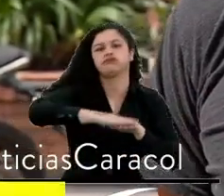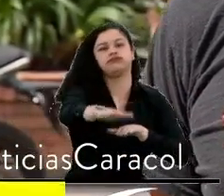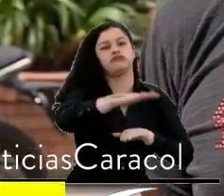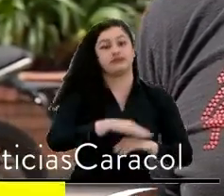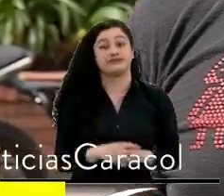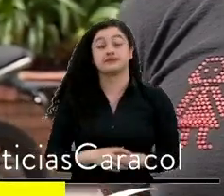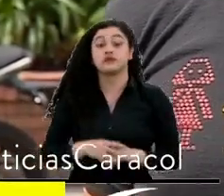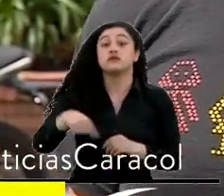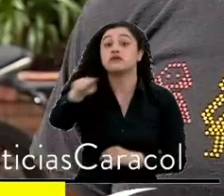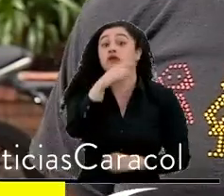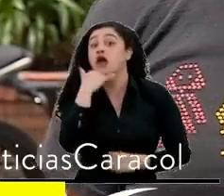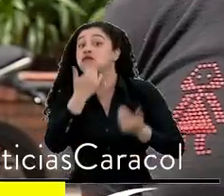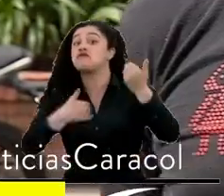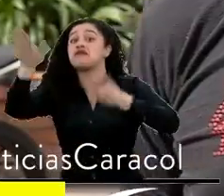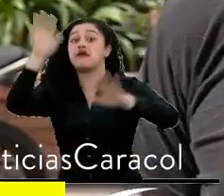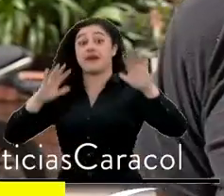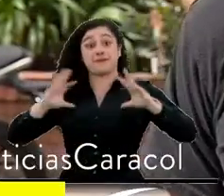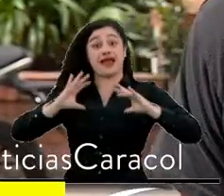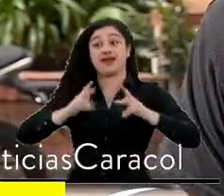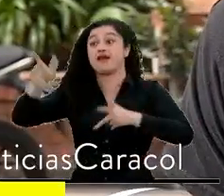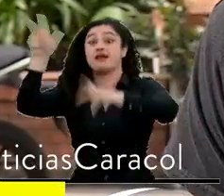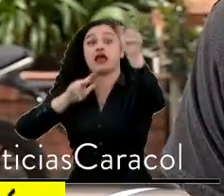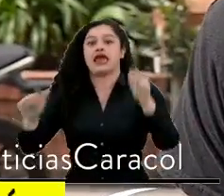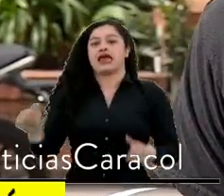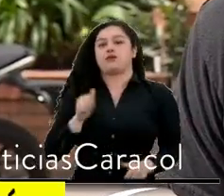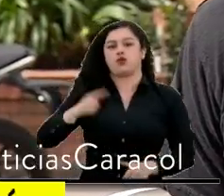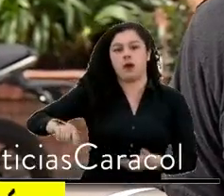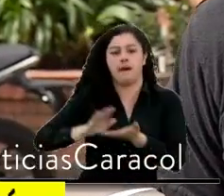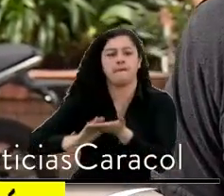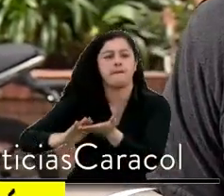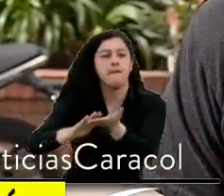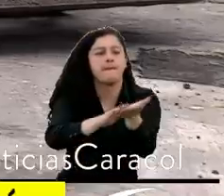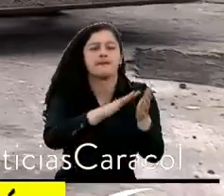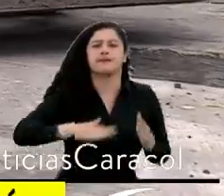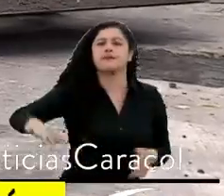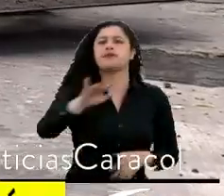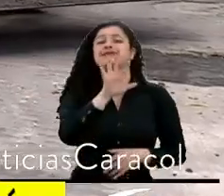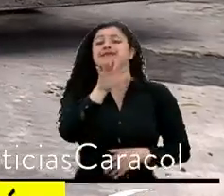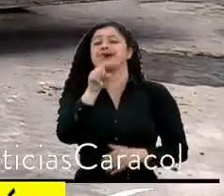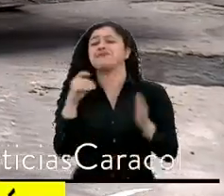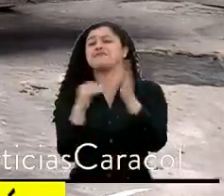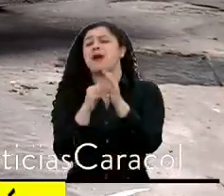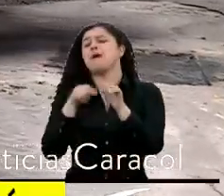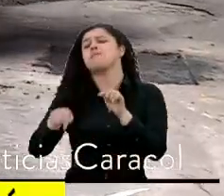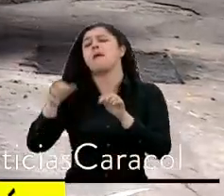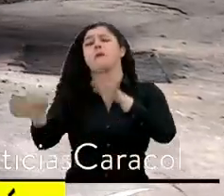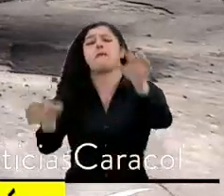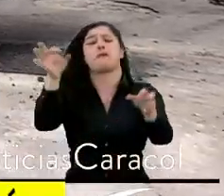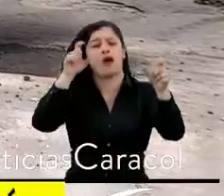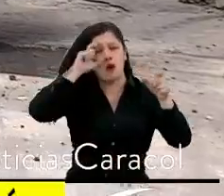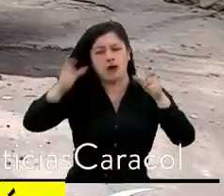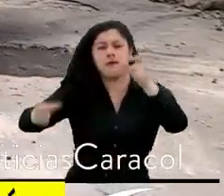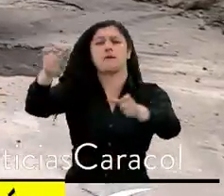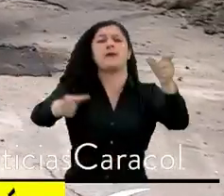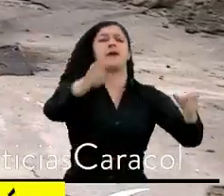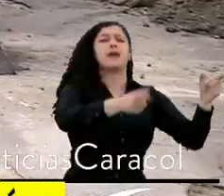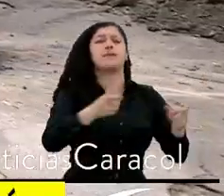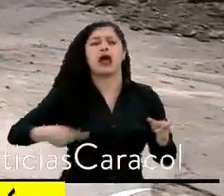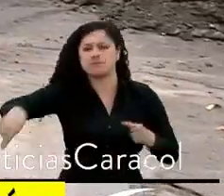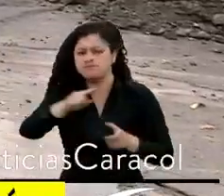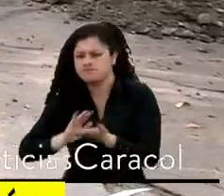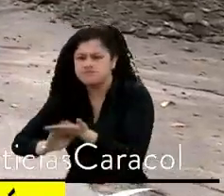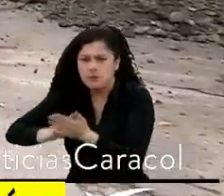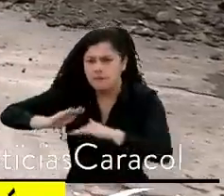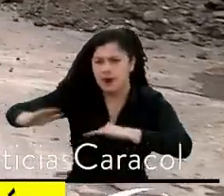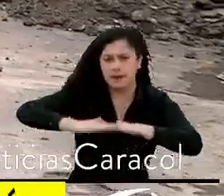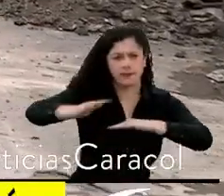vacaciones ya no van a existir 56 mil metros cuadrados de afectaciones graves en las vías. Entre los huecos que taparán están